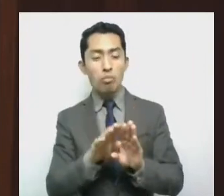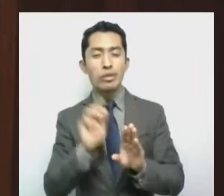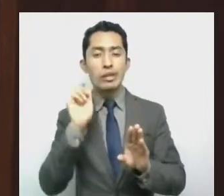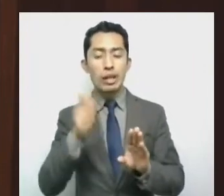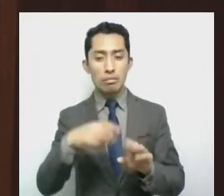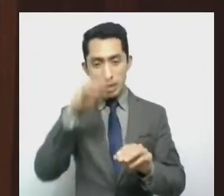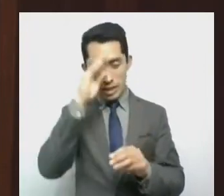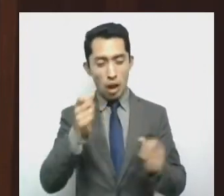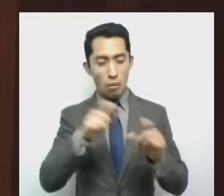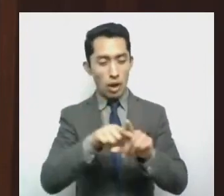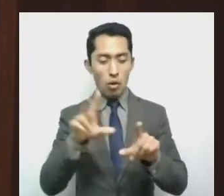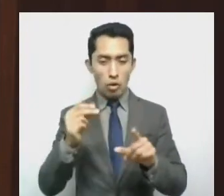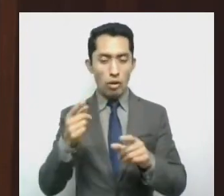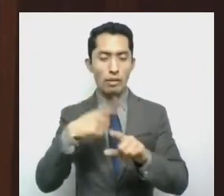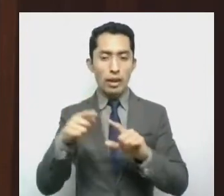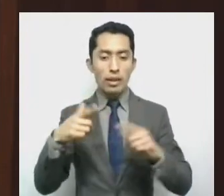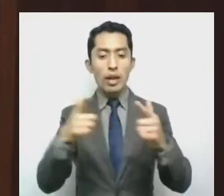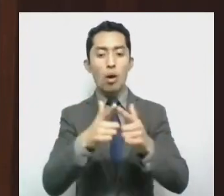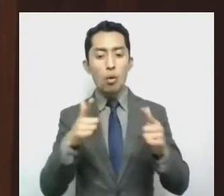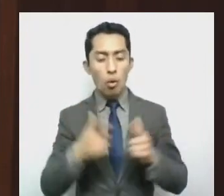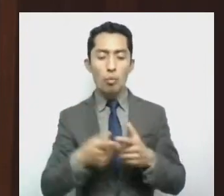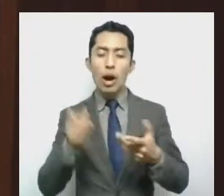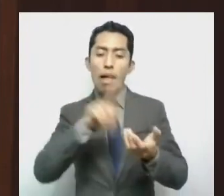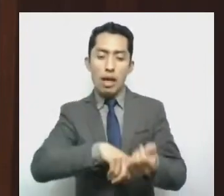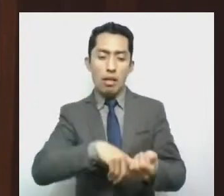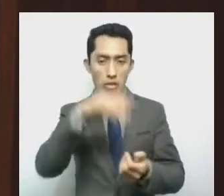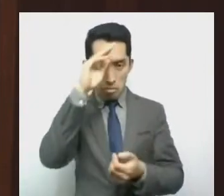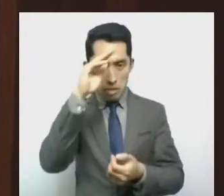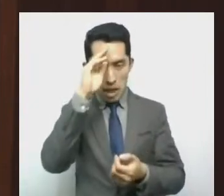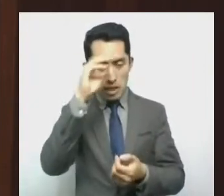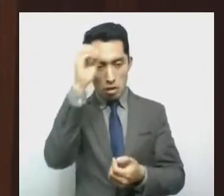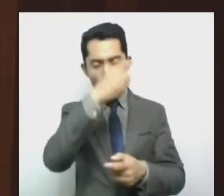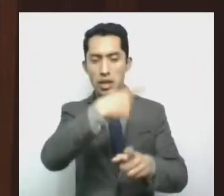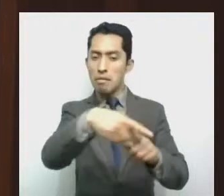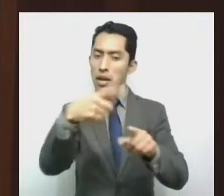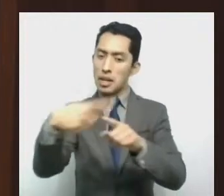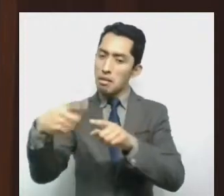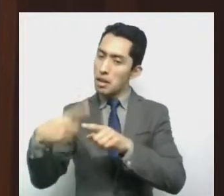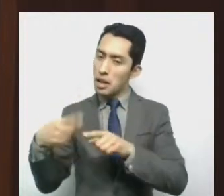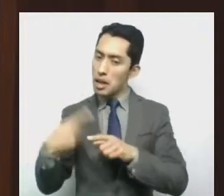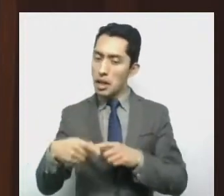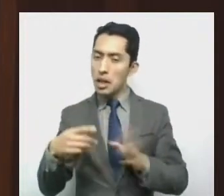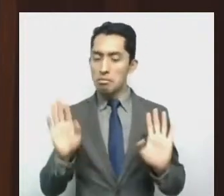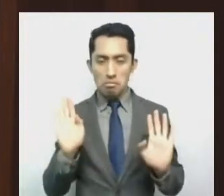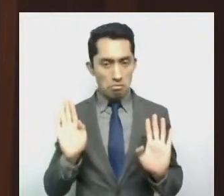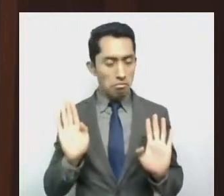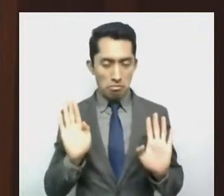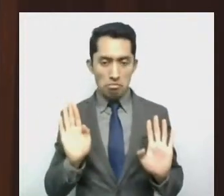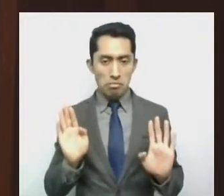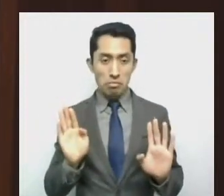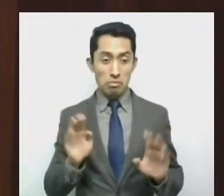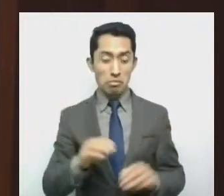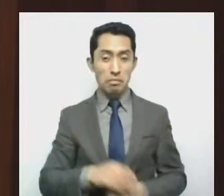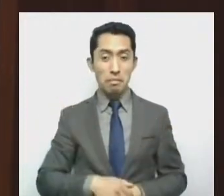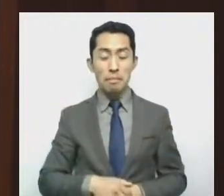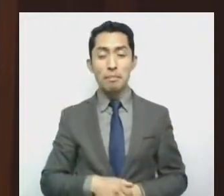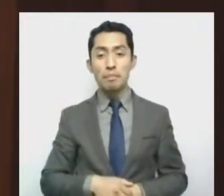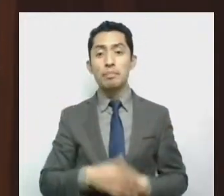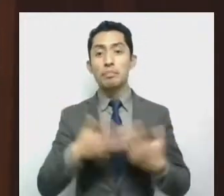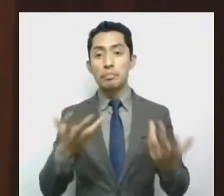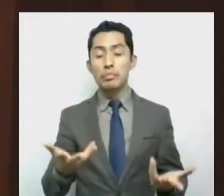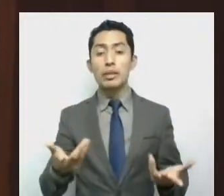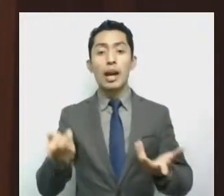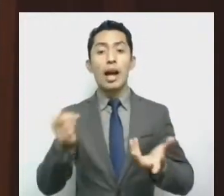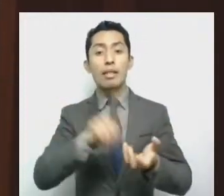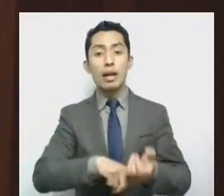está constituido por librepensadores y librepensadoras. Y quienes han hecho uso de la tribuna